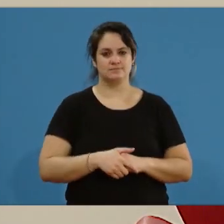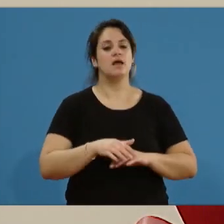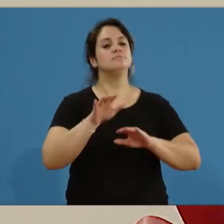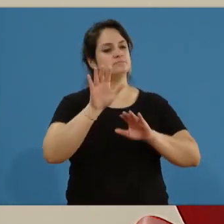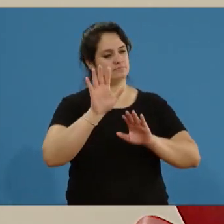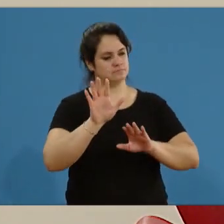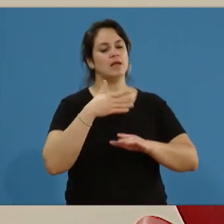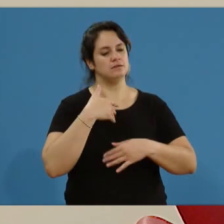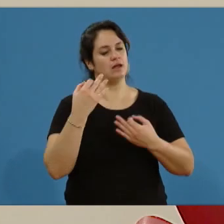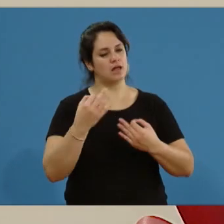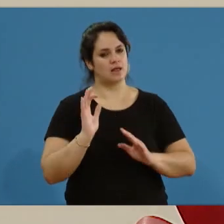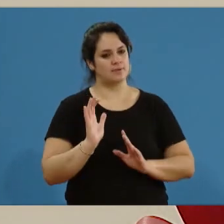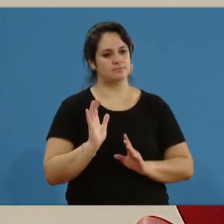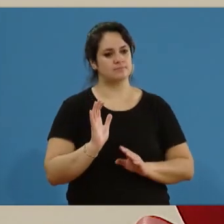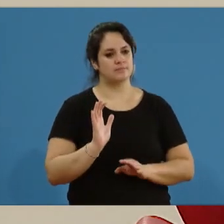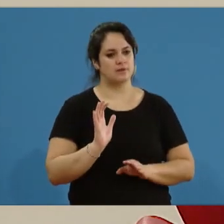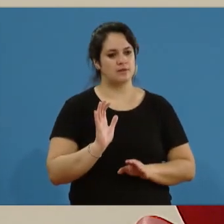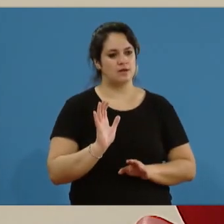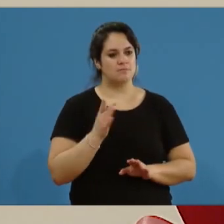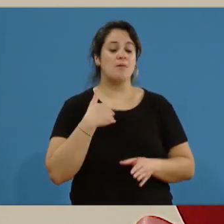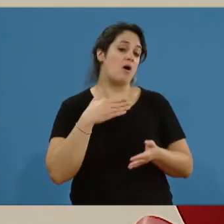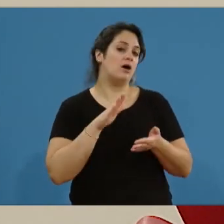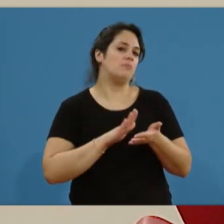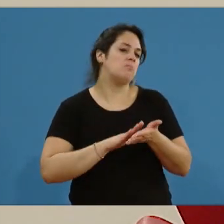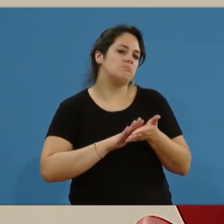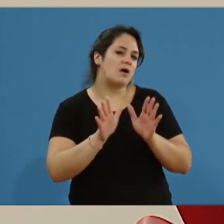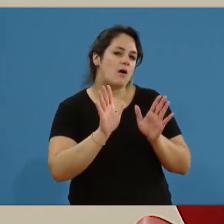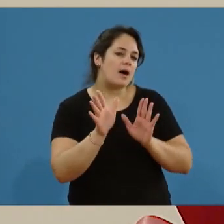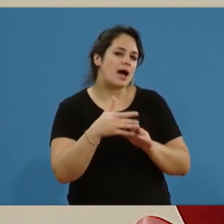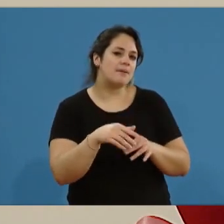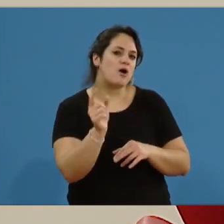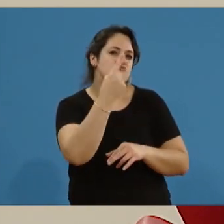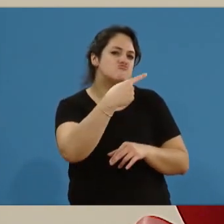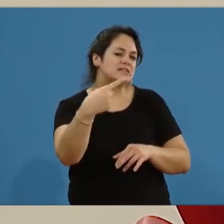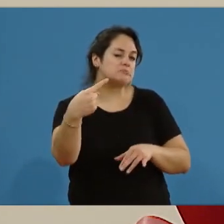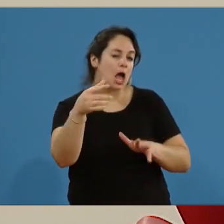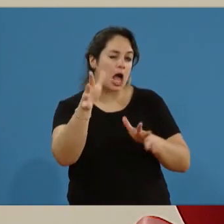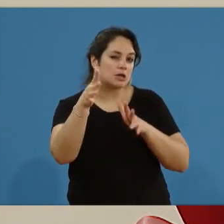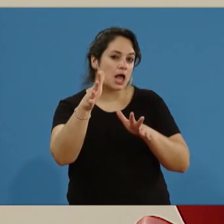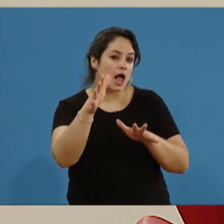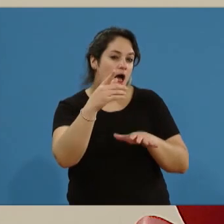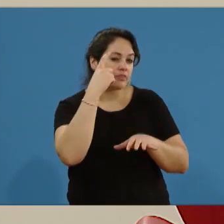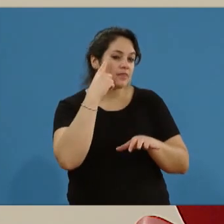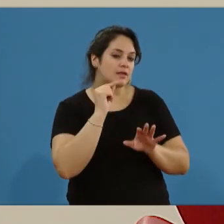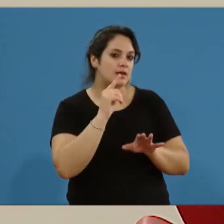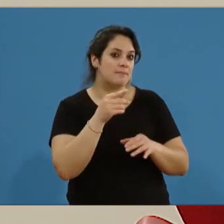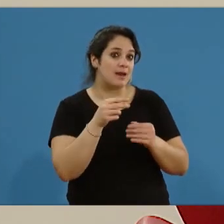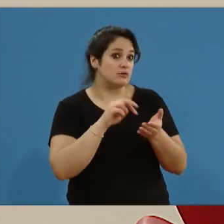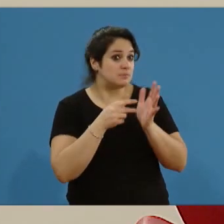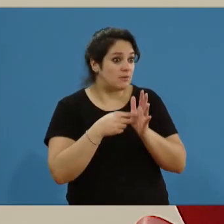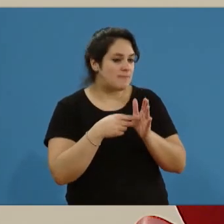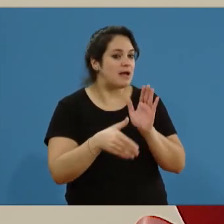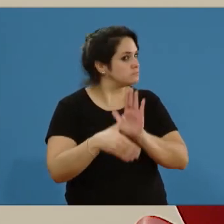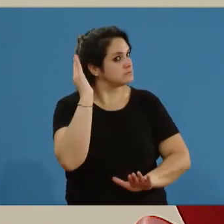bueno, está bien. Vamos a probar por una semana. Si se porta mal, se va.